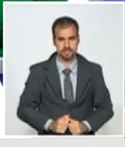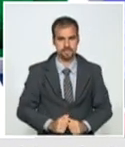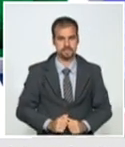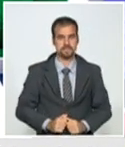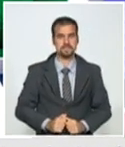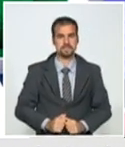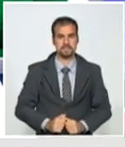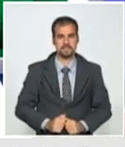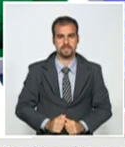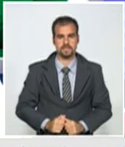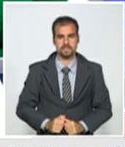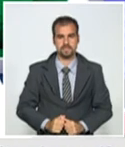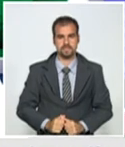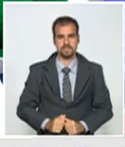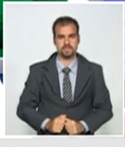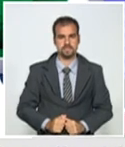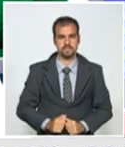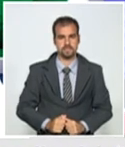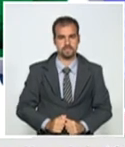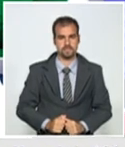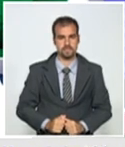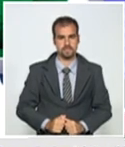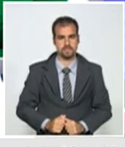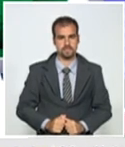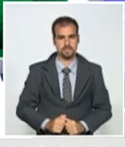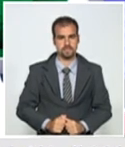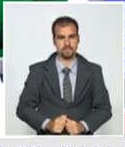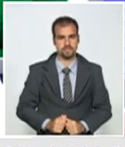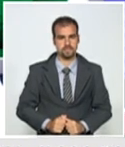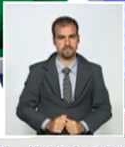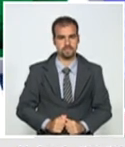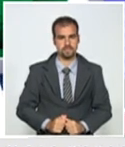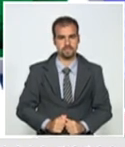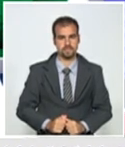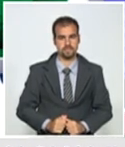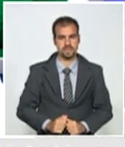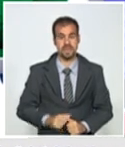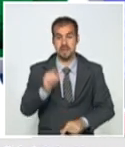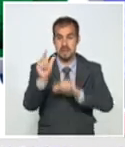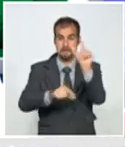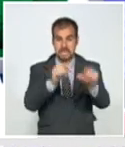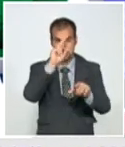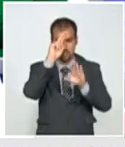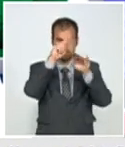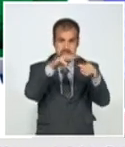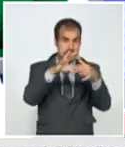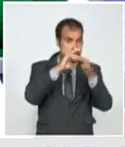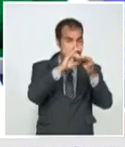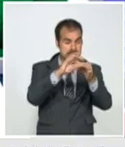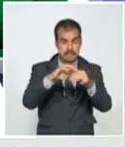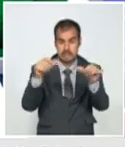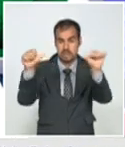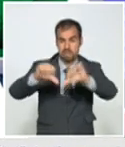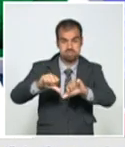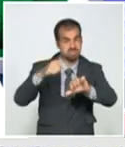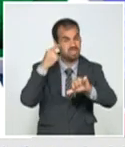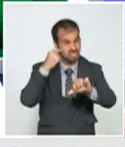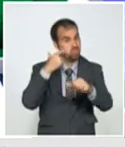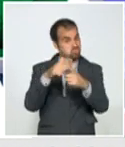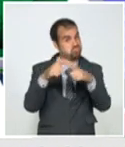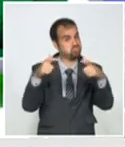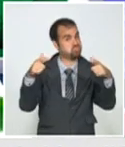Todavía una cifra muy elevada de pacientes en estado grave y crítico en nuestras unidades de terapia